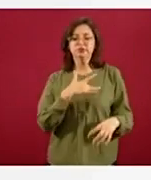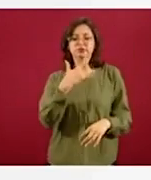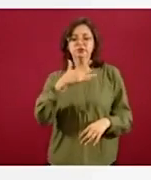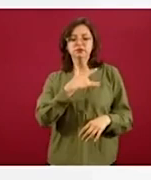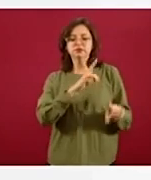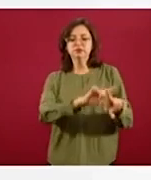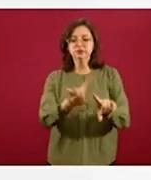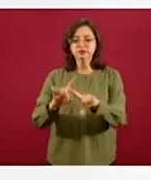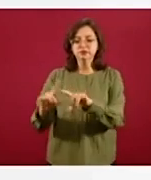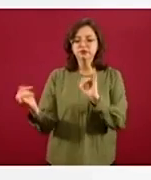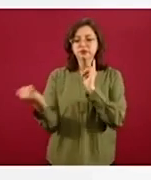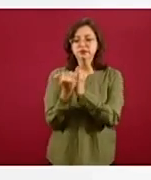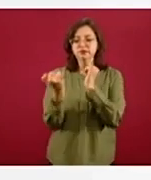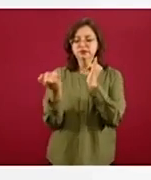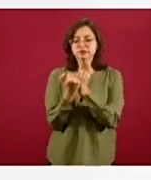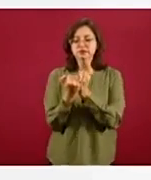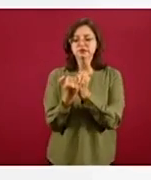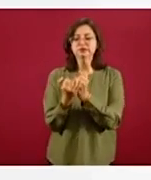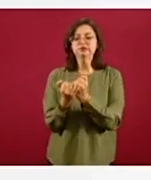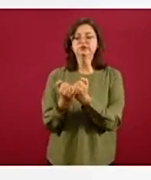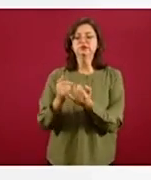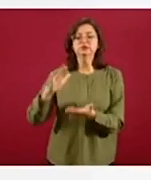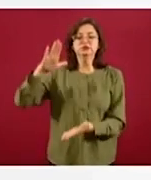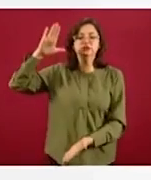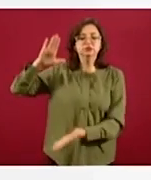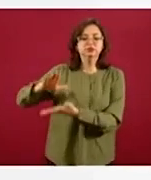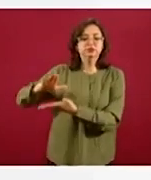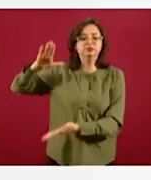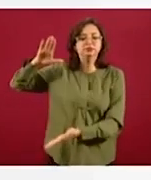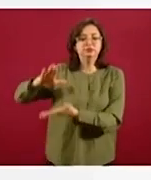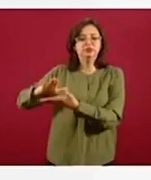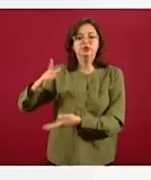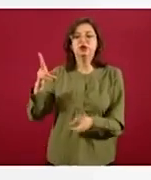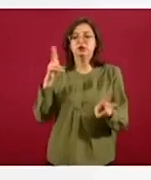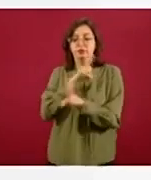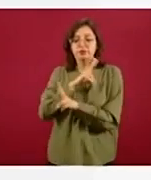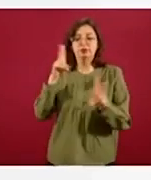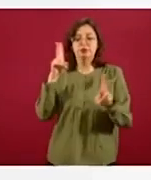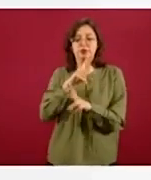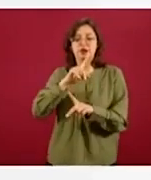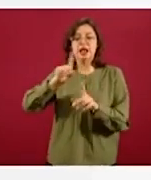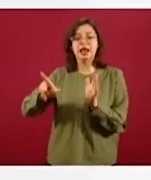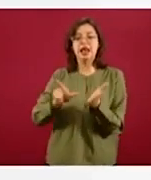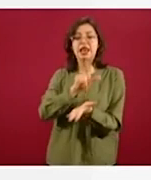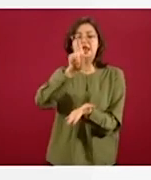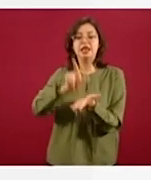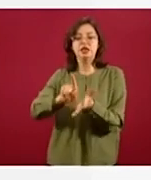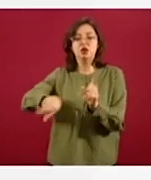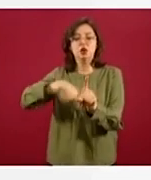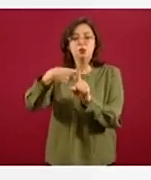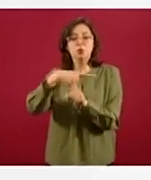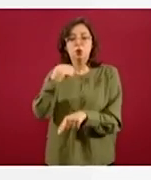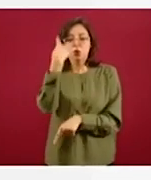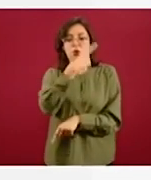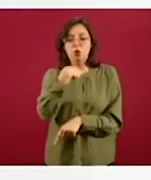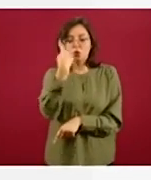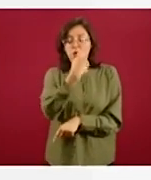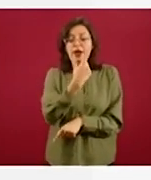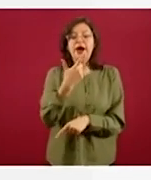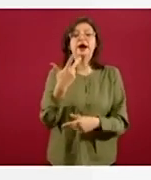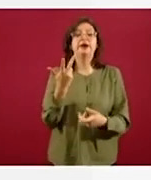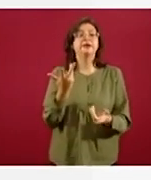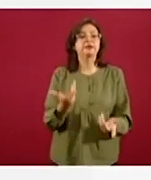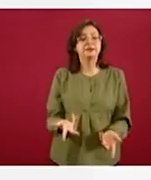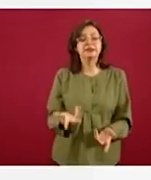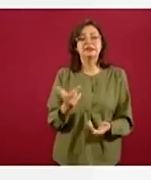eficiencia de los compresores de gases en litros por hora. Esto es un aspecto importante que debe tomarse en cuenta. Es decir, no